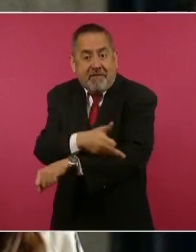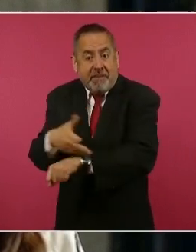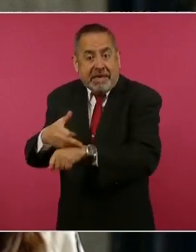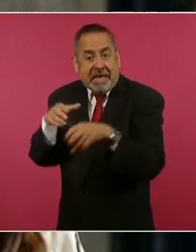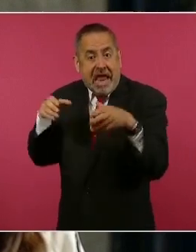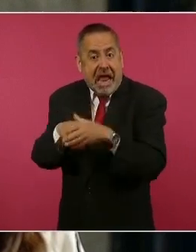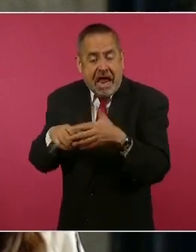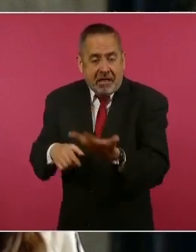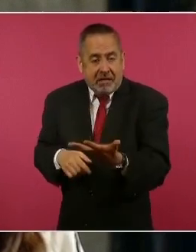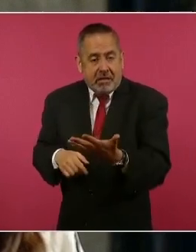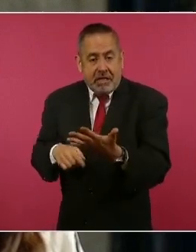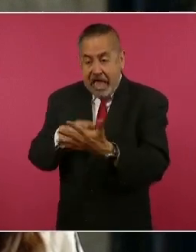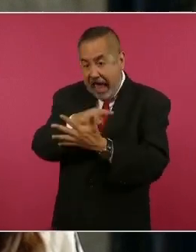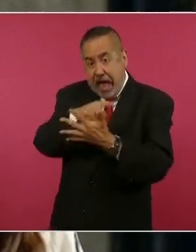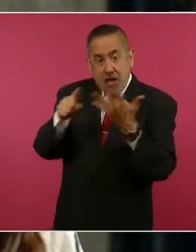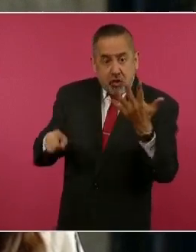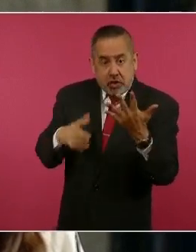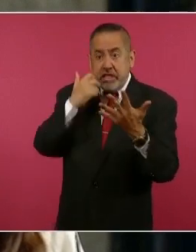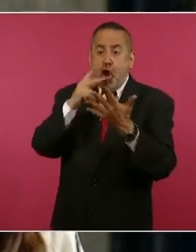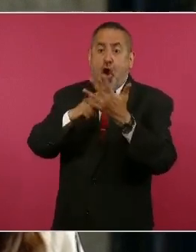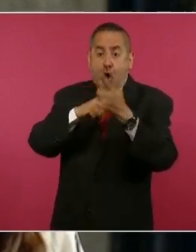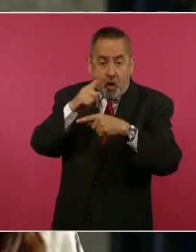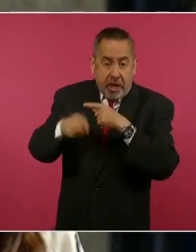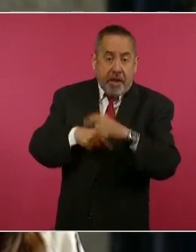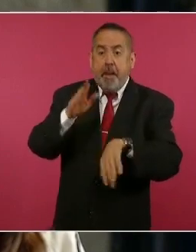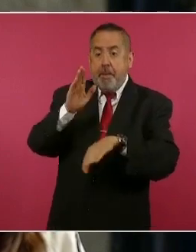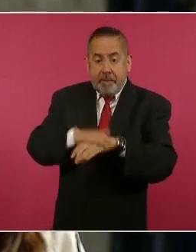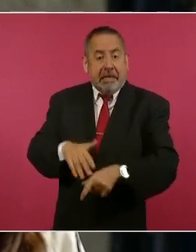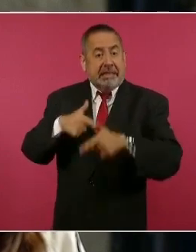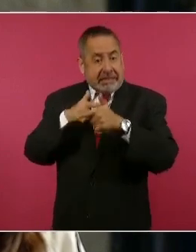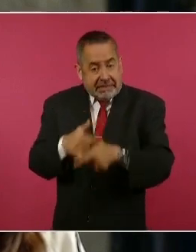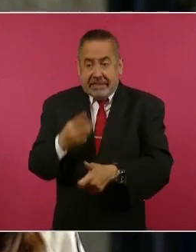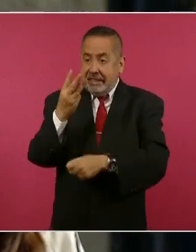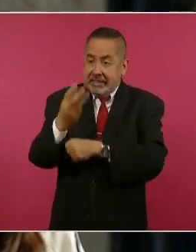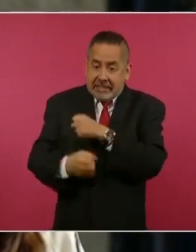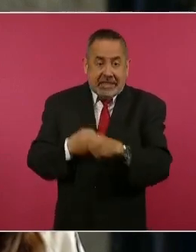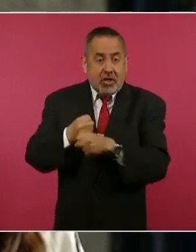Quienes buscan nuevamente la reelección por 3 años más.